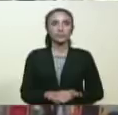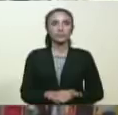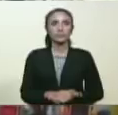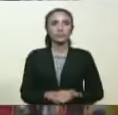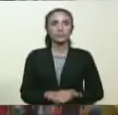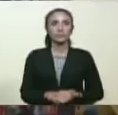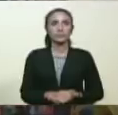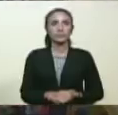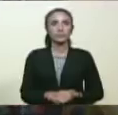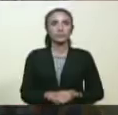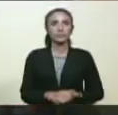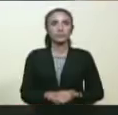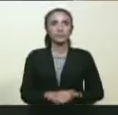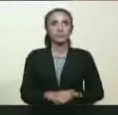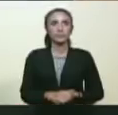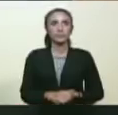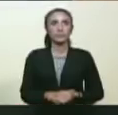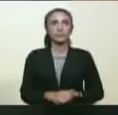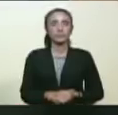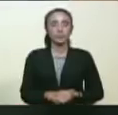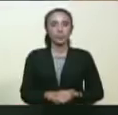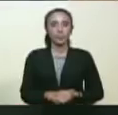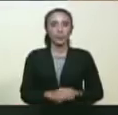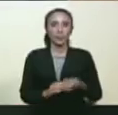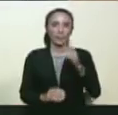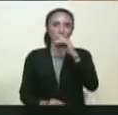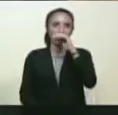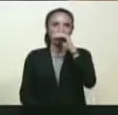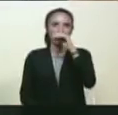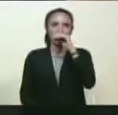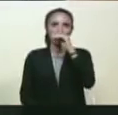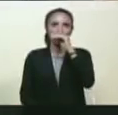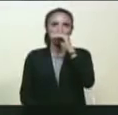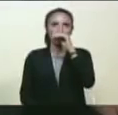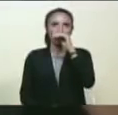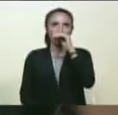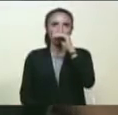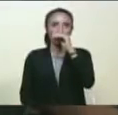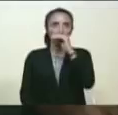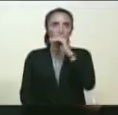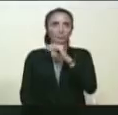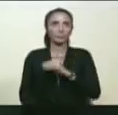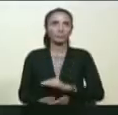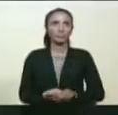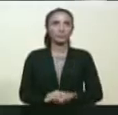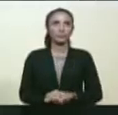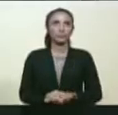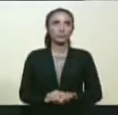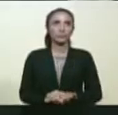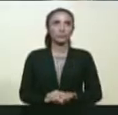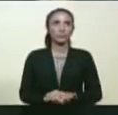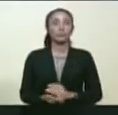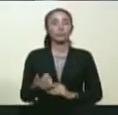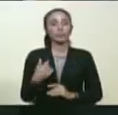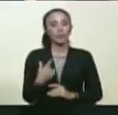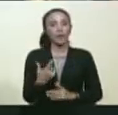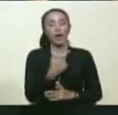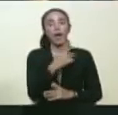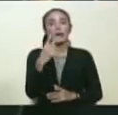¿Cómo está, presidente? Bueno, en cuanto a la Expo Venezuela, es la